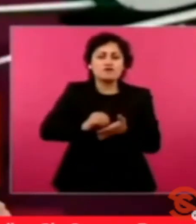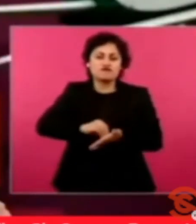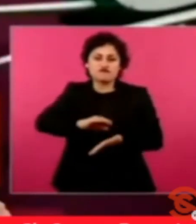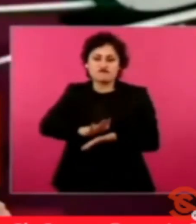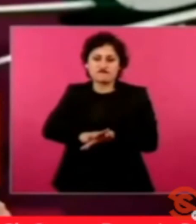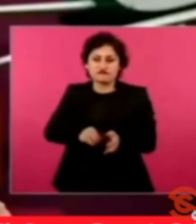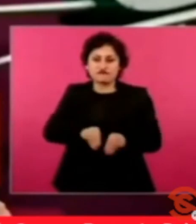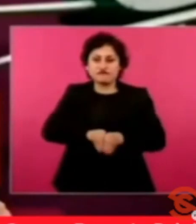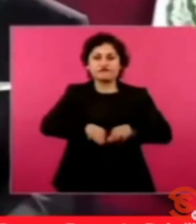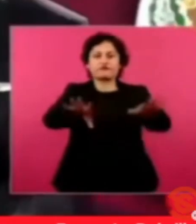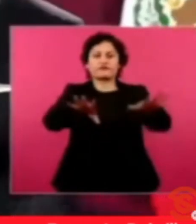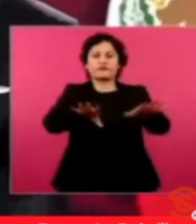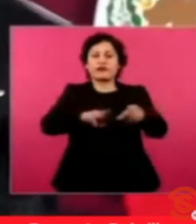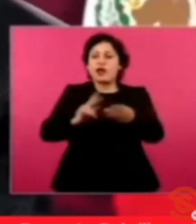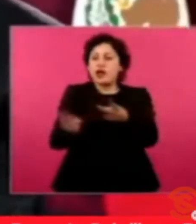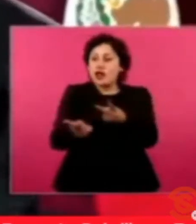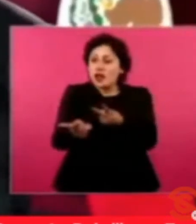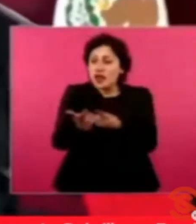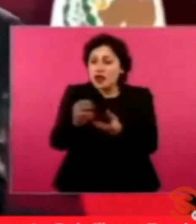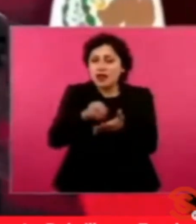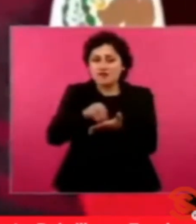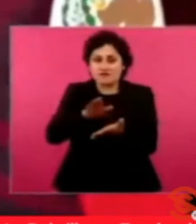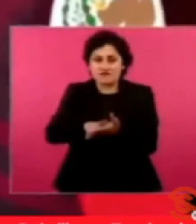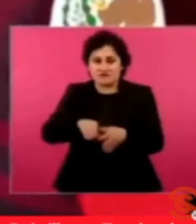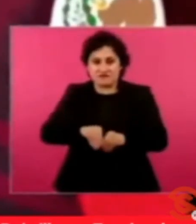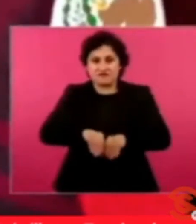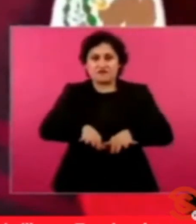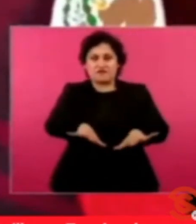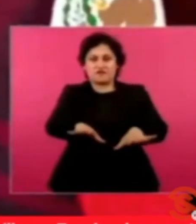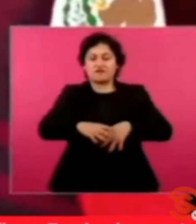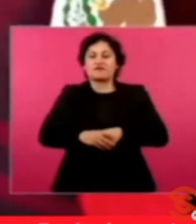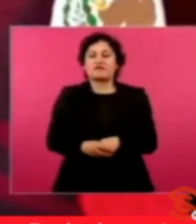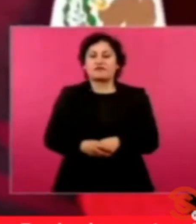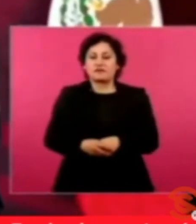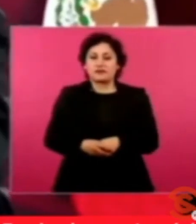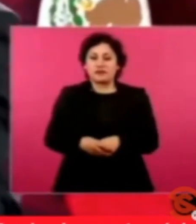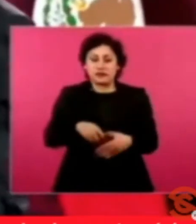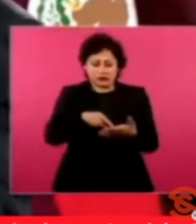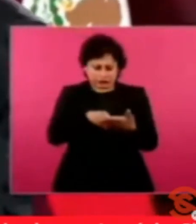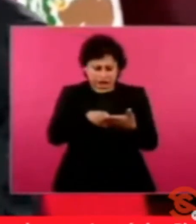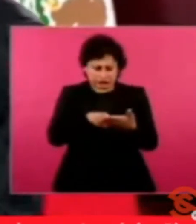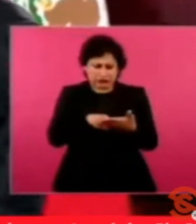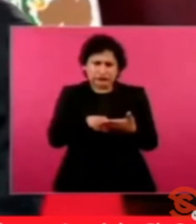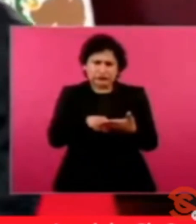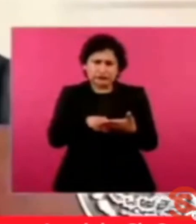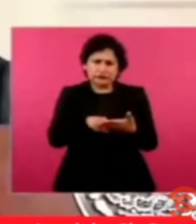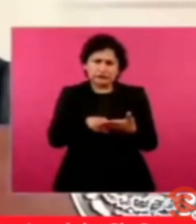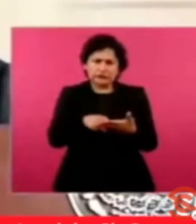donde ponía al licenciado Peña Nieto por las nubes.